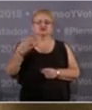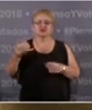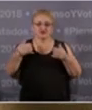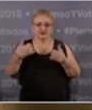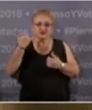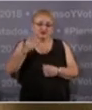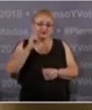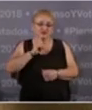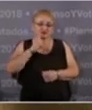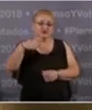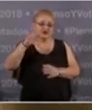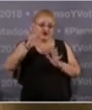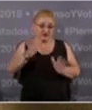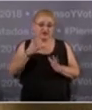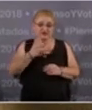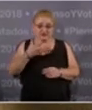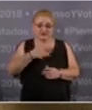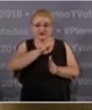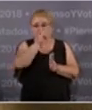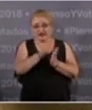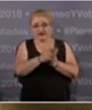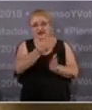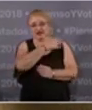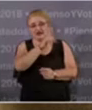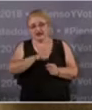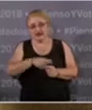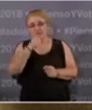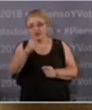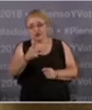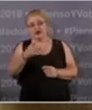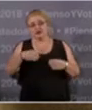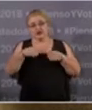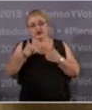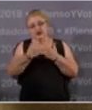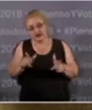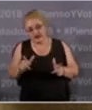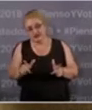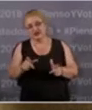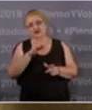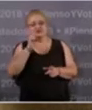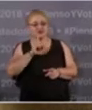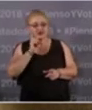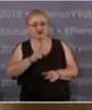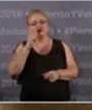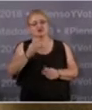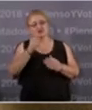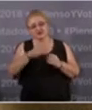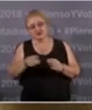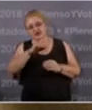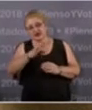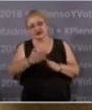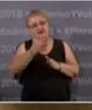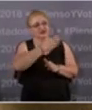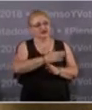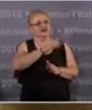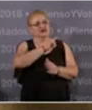Pero ya tenemos la Ley General de Acceso a una Vida Libre de Violencia para las Mujeres, la Ley General de Prevención Social de la Violencia y la Delincuencia, la Ley